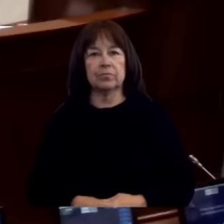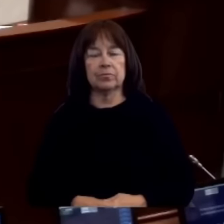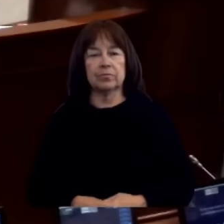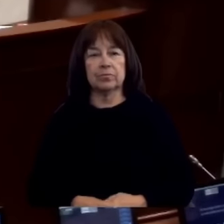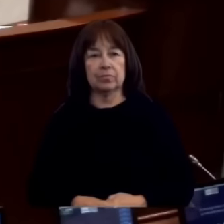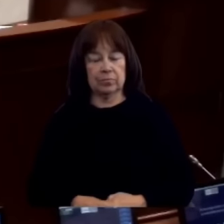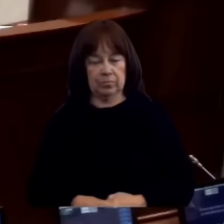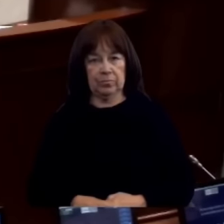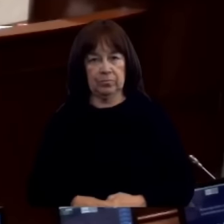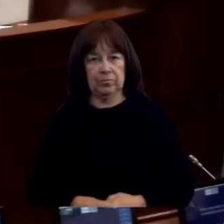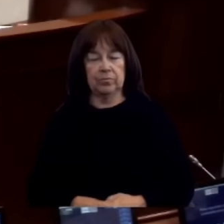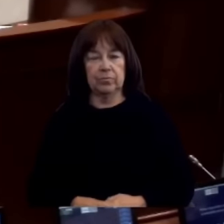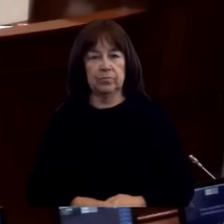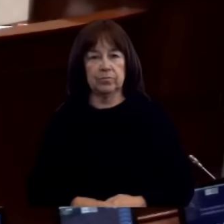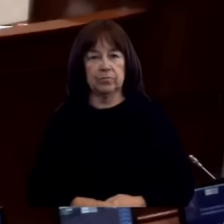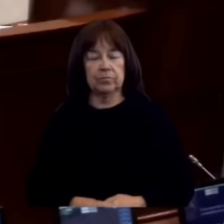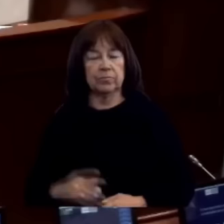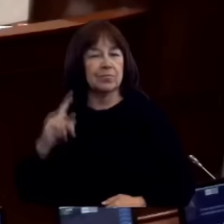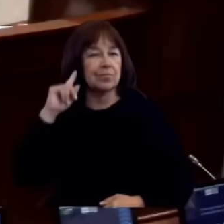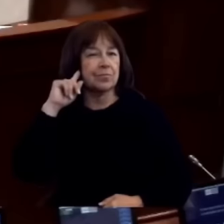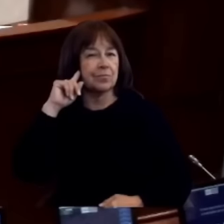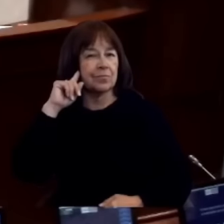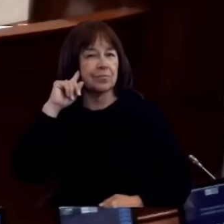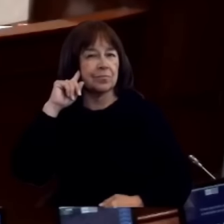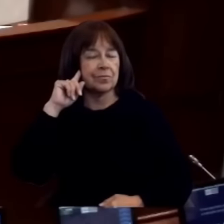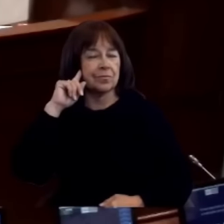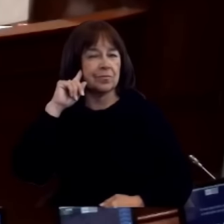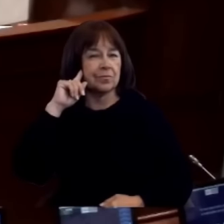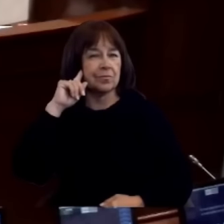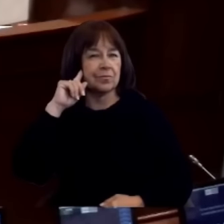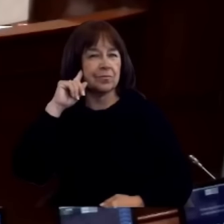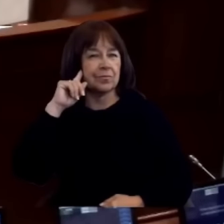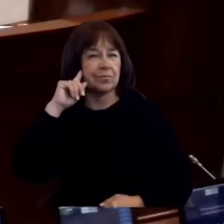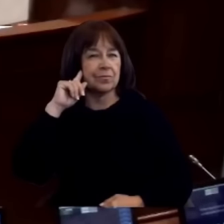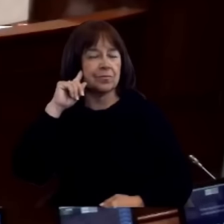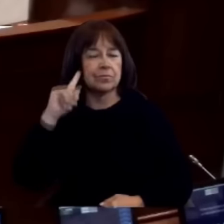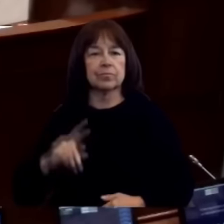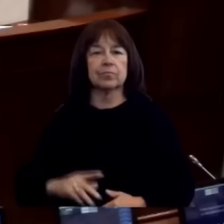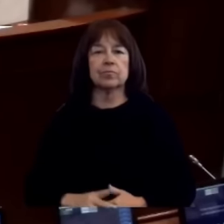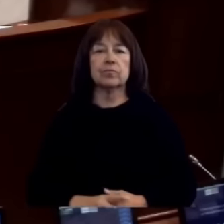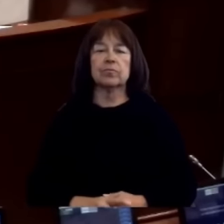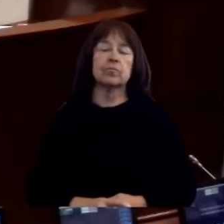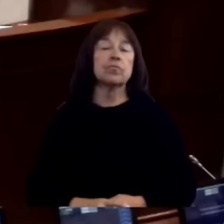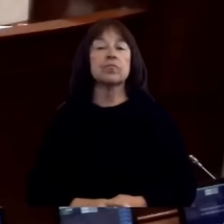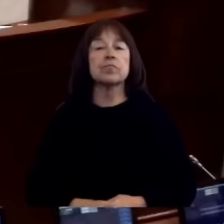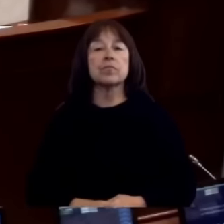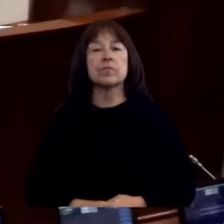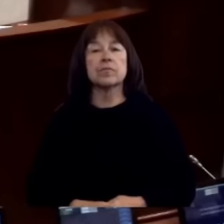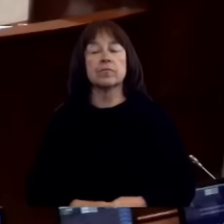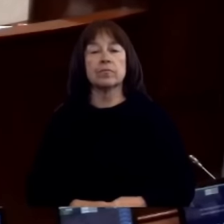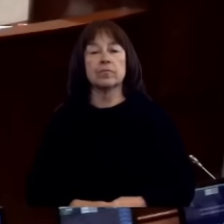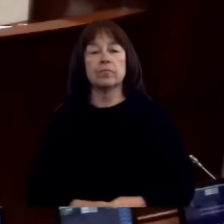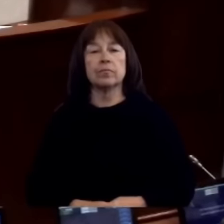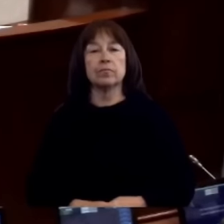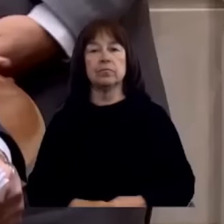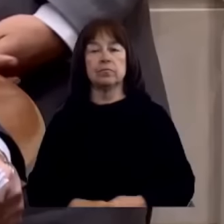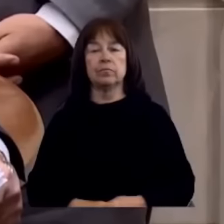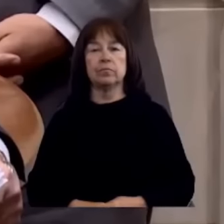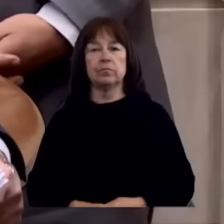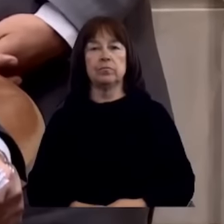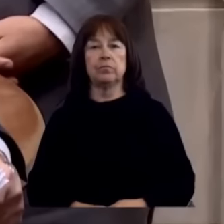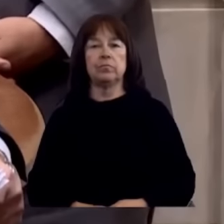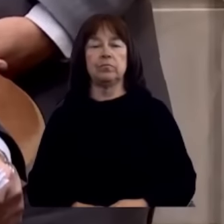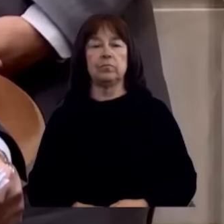termine el senador Nicolás Albeiro. Que nos permitan el senador concluir el debate. Yo creo que